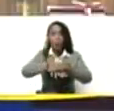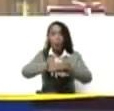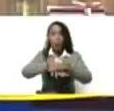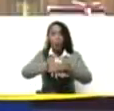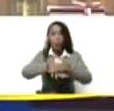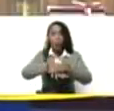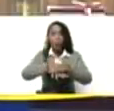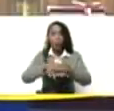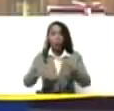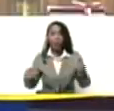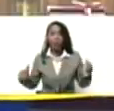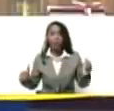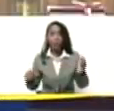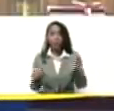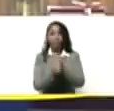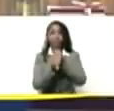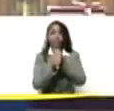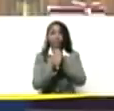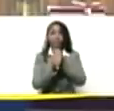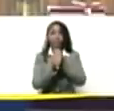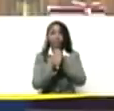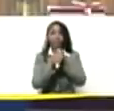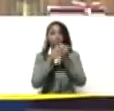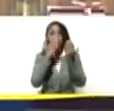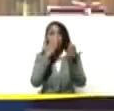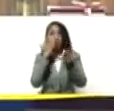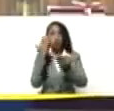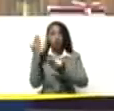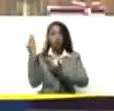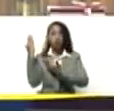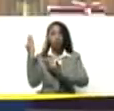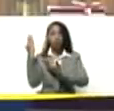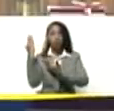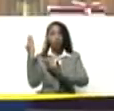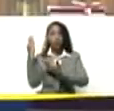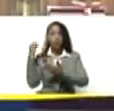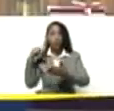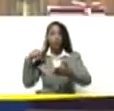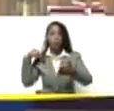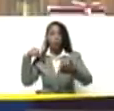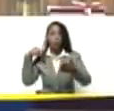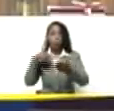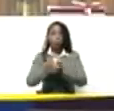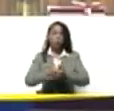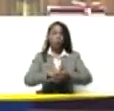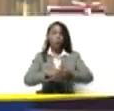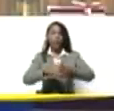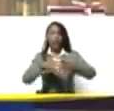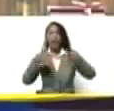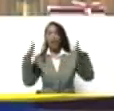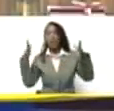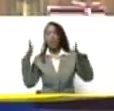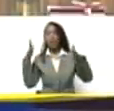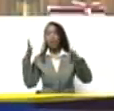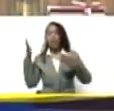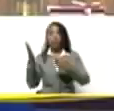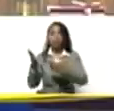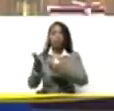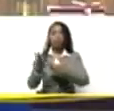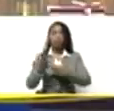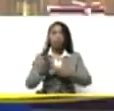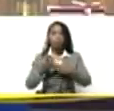instituciones funcionales vaya tomando su propio camino y la economía sea un lugar un espacio